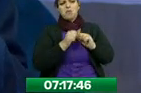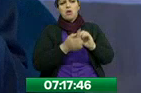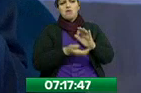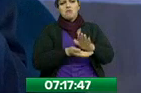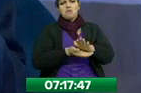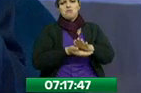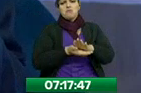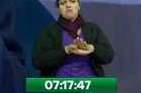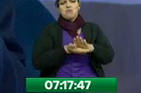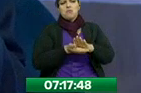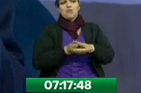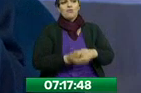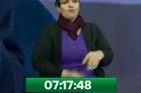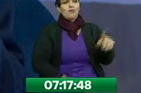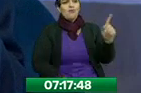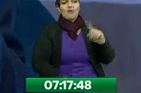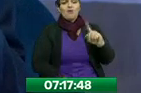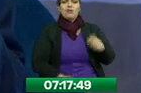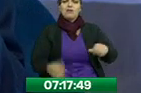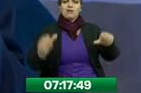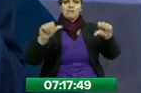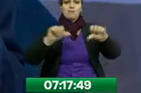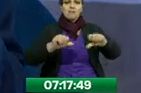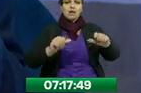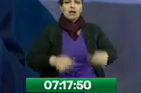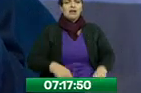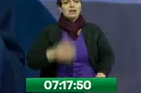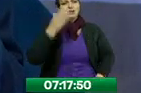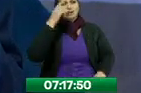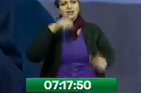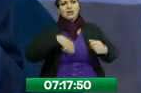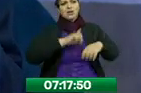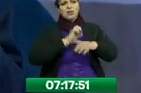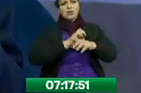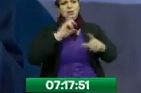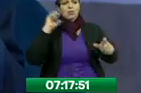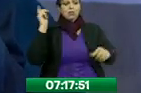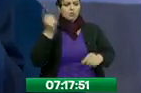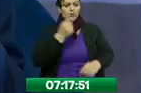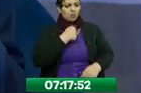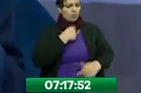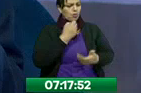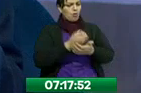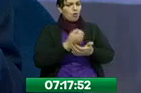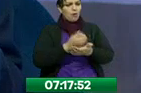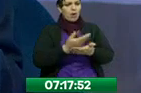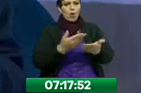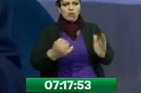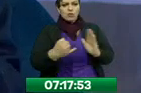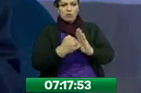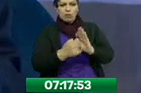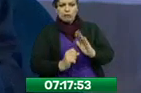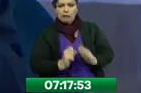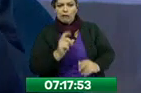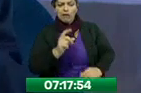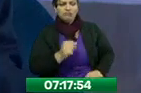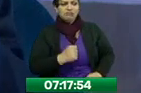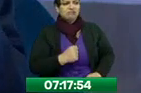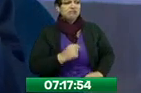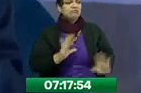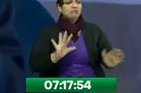consumo de las familias ecuatorianas. Eso va a afectar a la producción y a la generación de empleo. Por lo tanto,